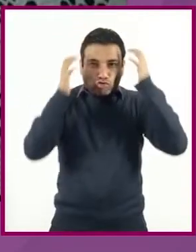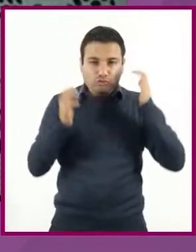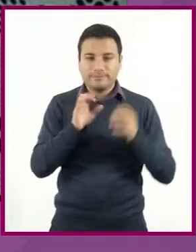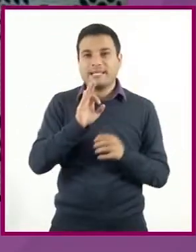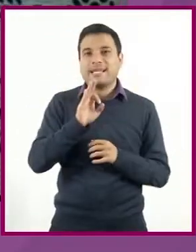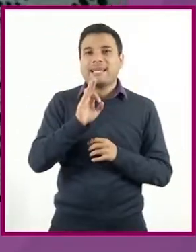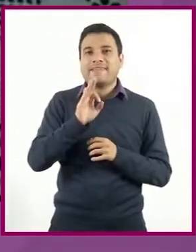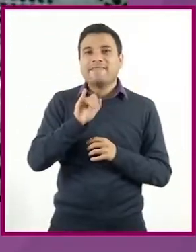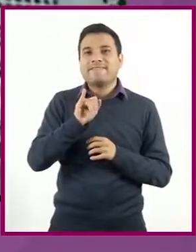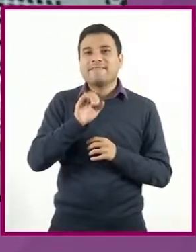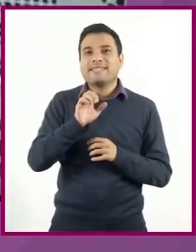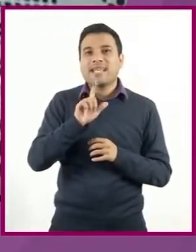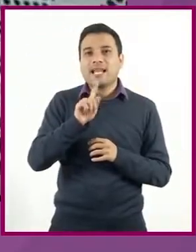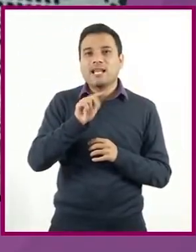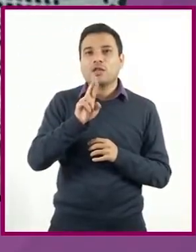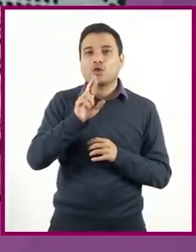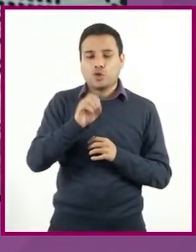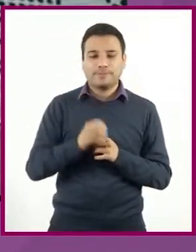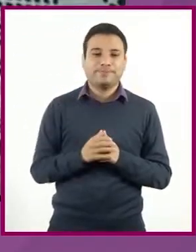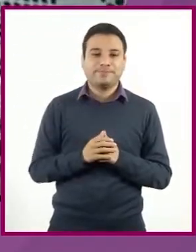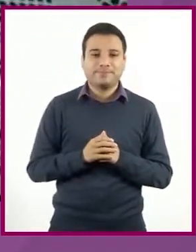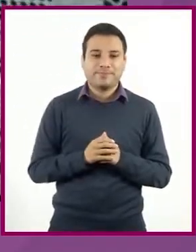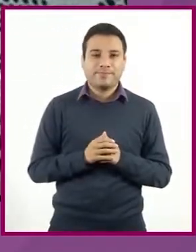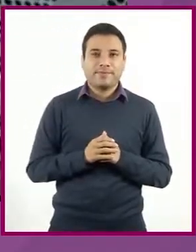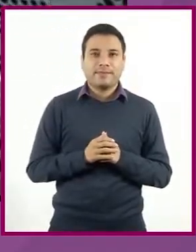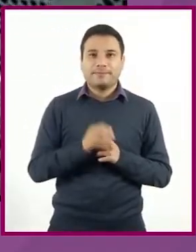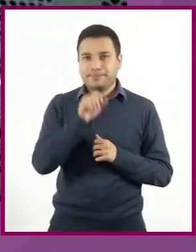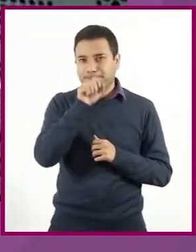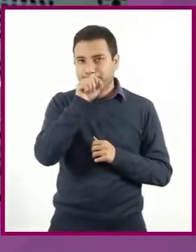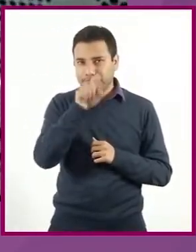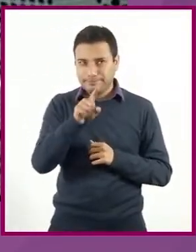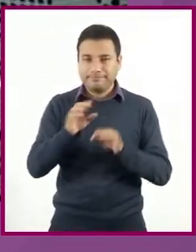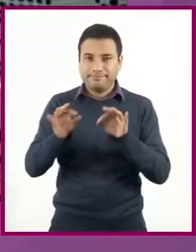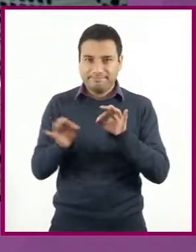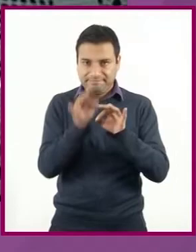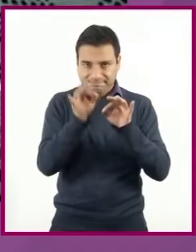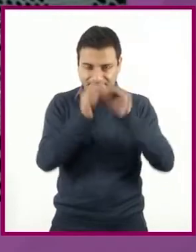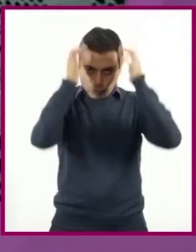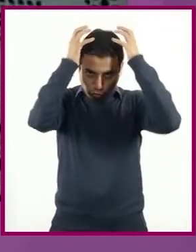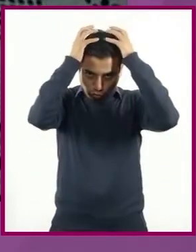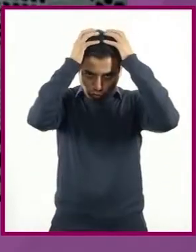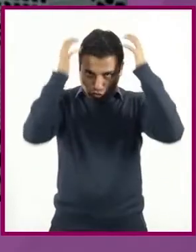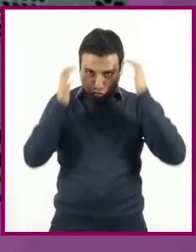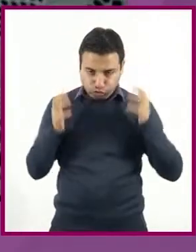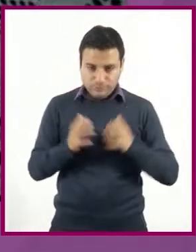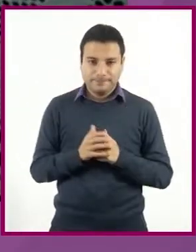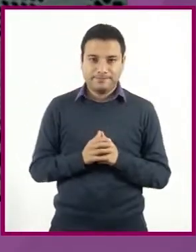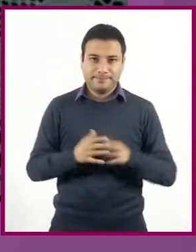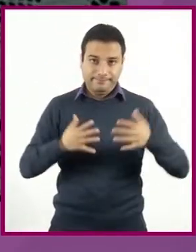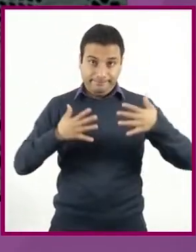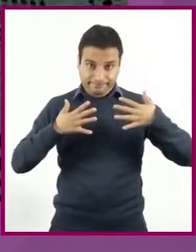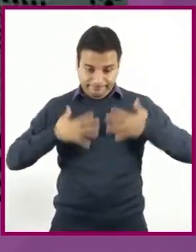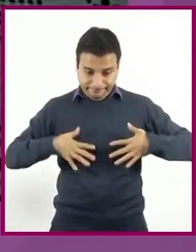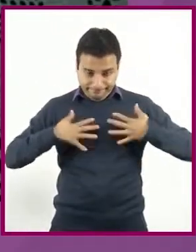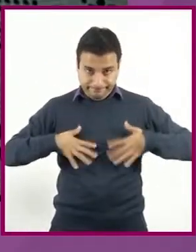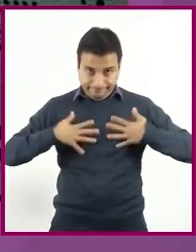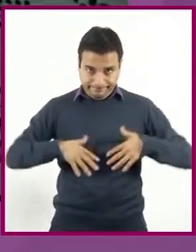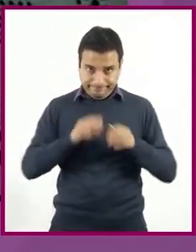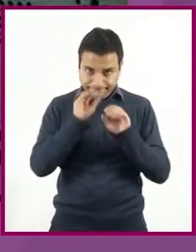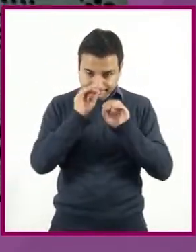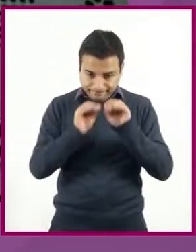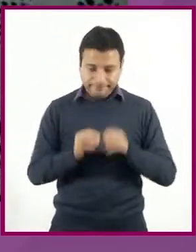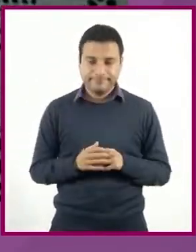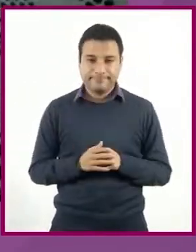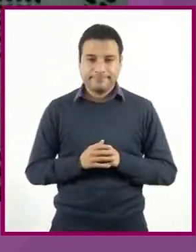en blanco, el estambre para el cabello y la tela para hacer el vestido.